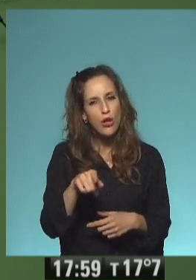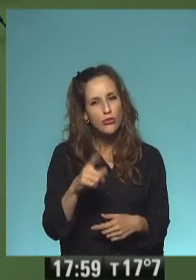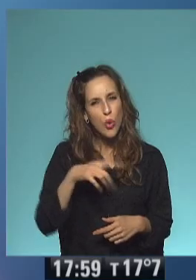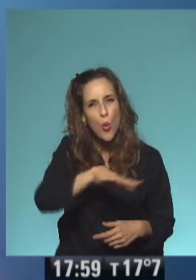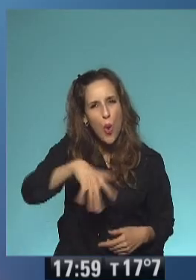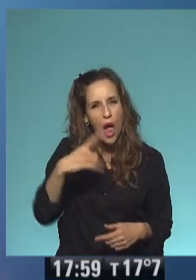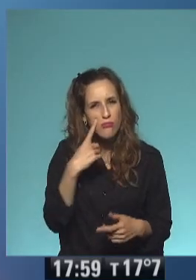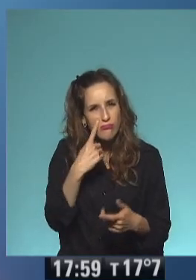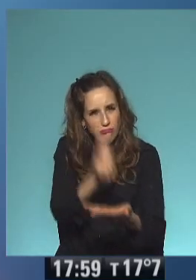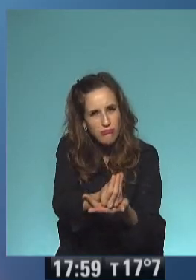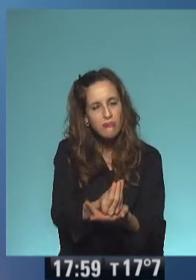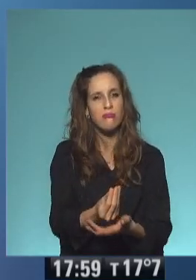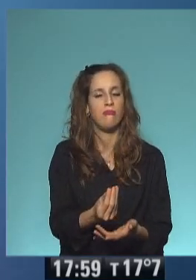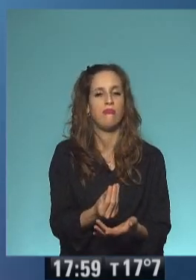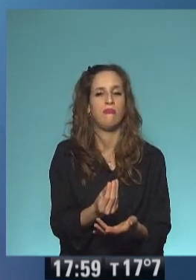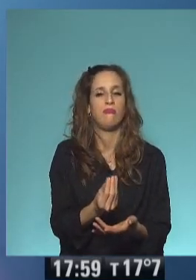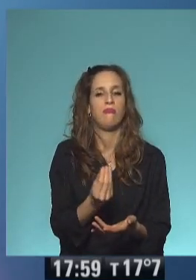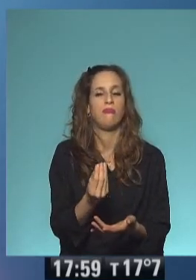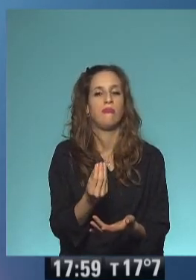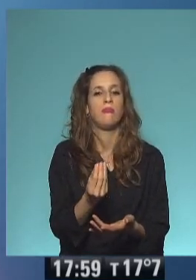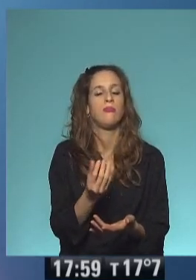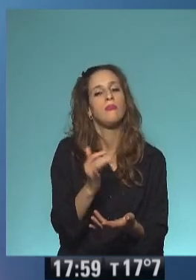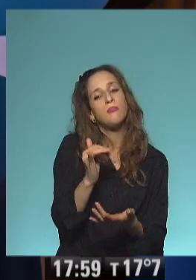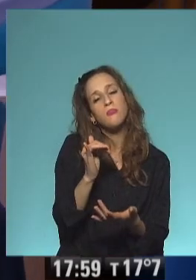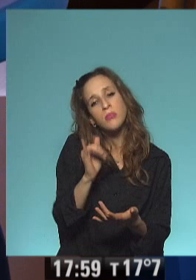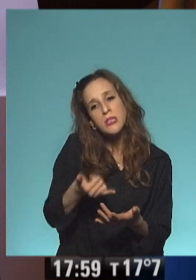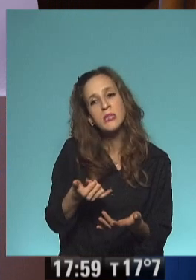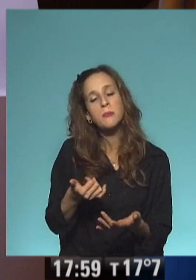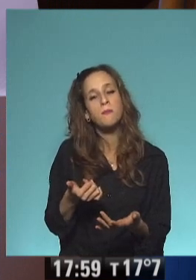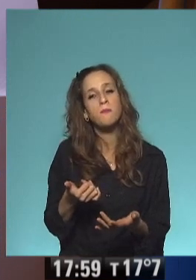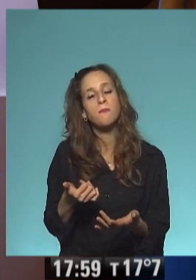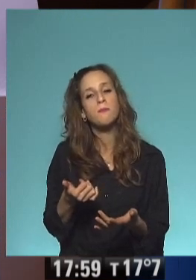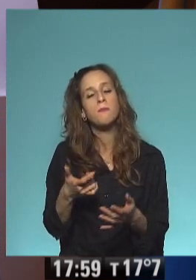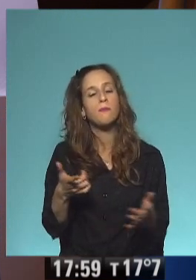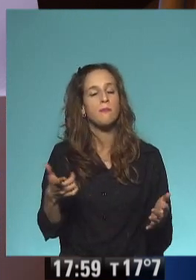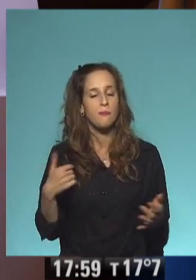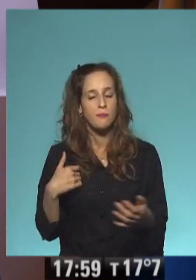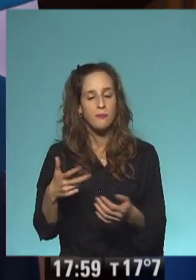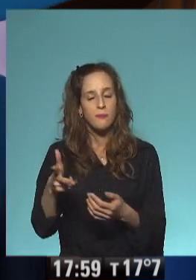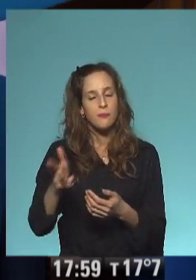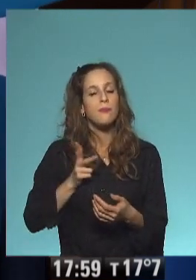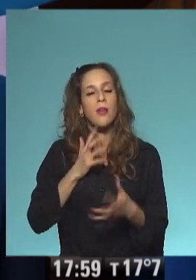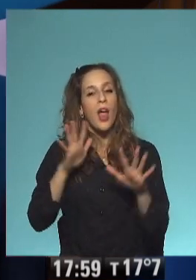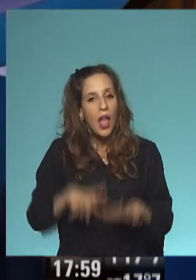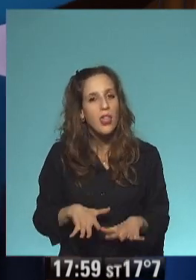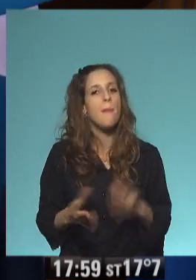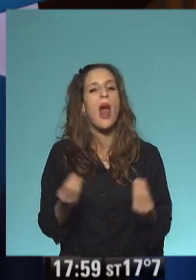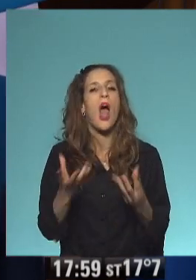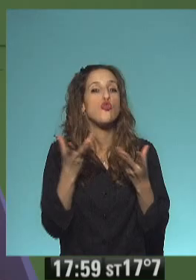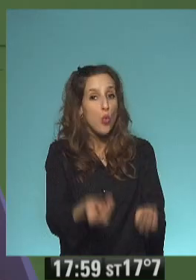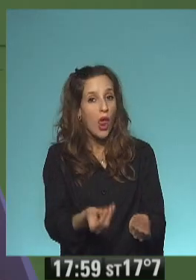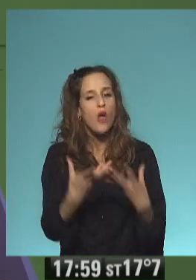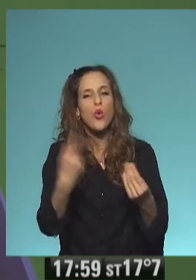acá? Como vos, pero de un poco más lejos. Dijiste que te quedaste para ayudar. ¿Ayudar con